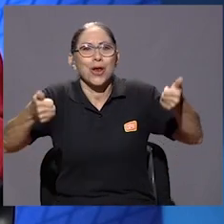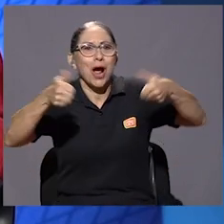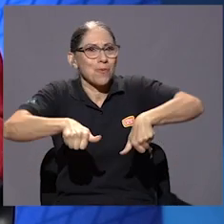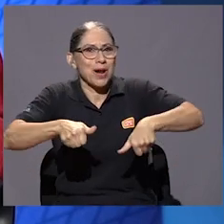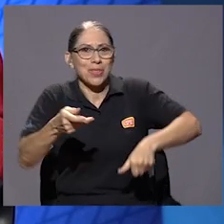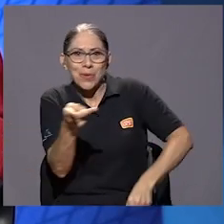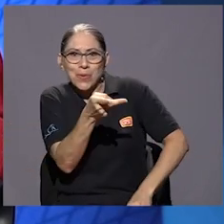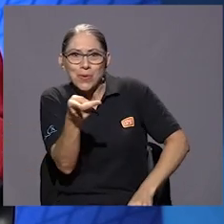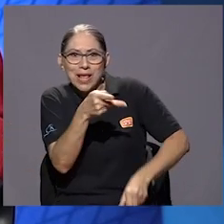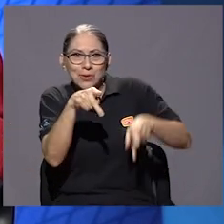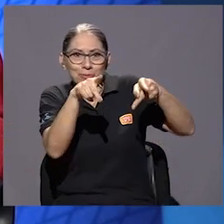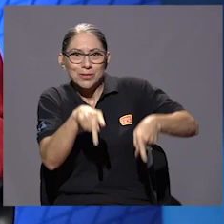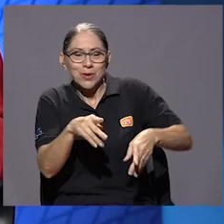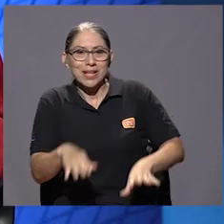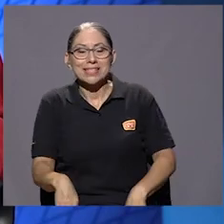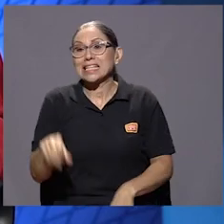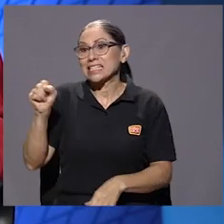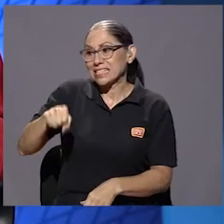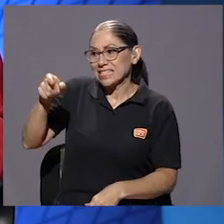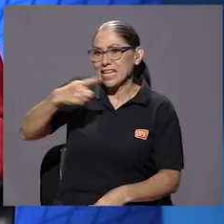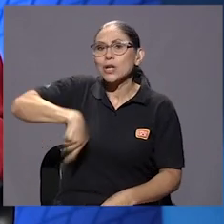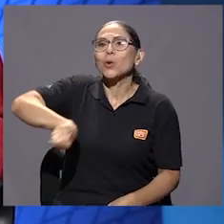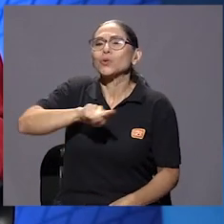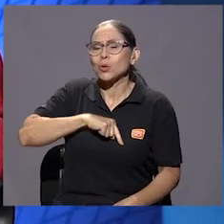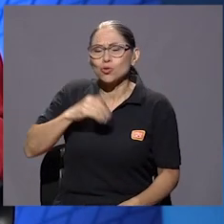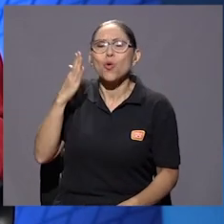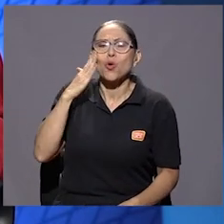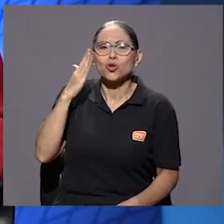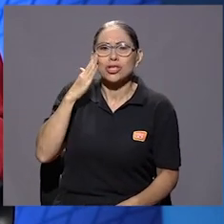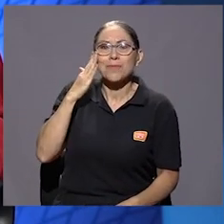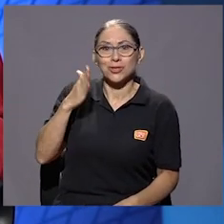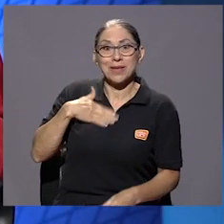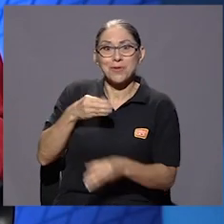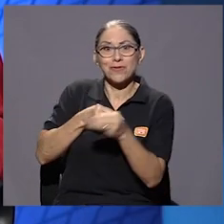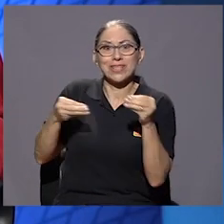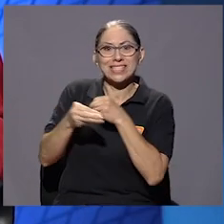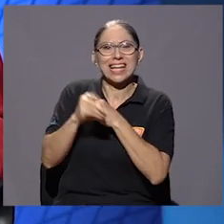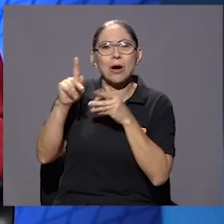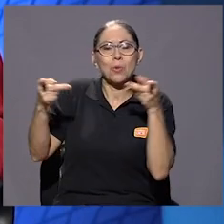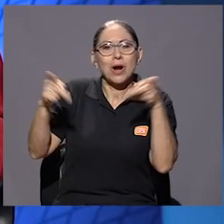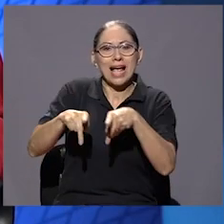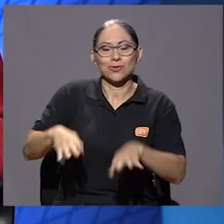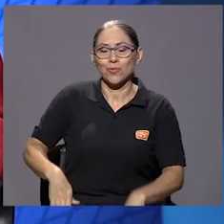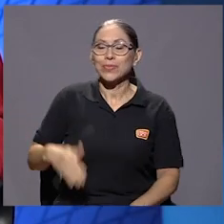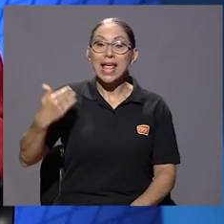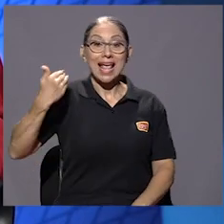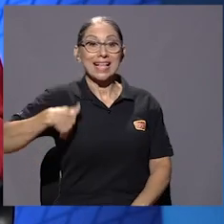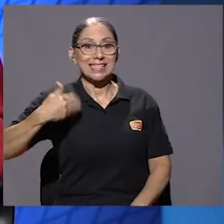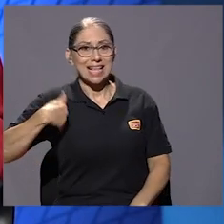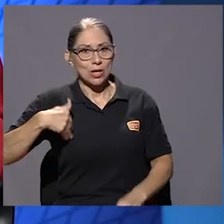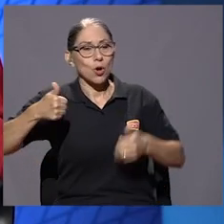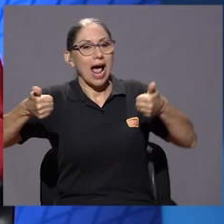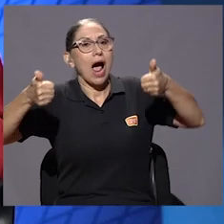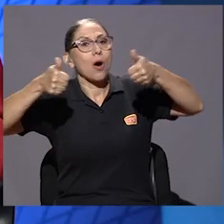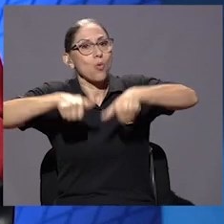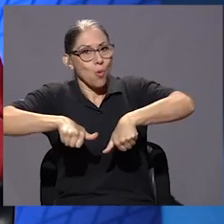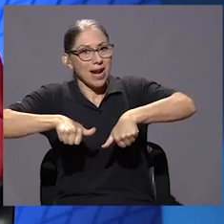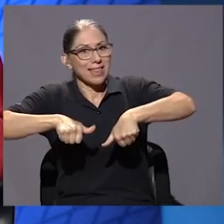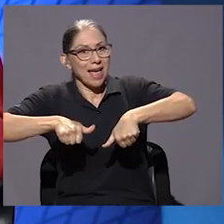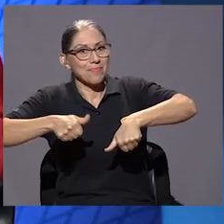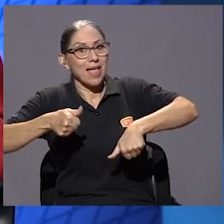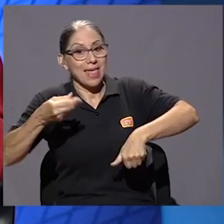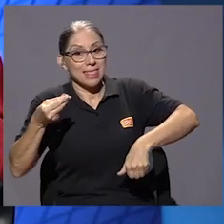caso donde el señor acuerda darle un monto X a la señora en